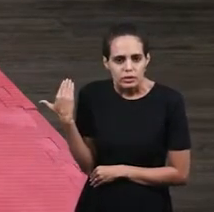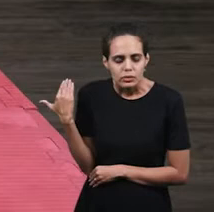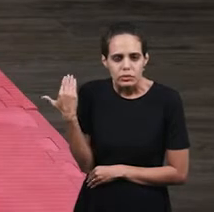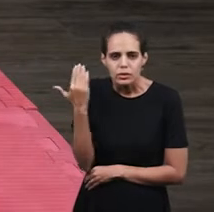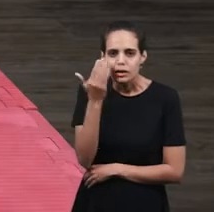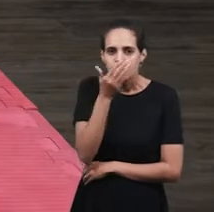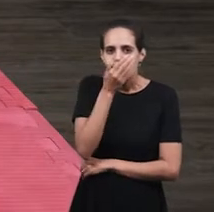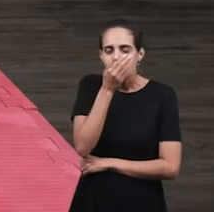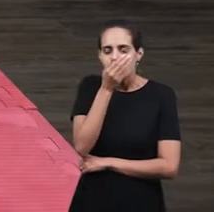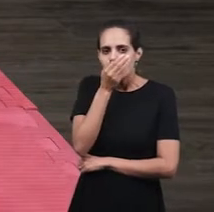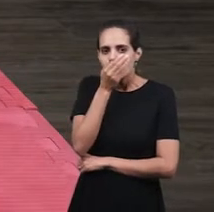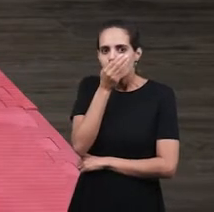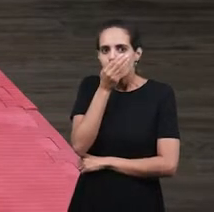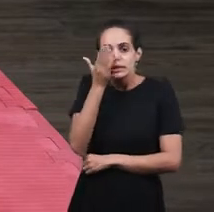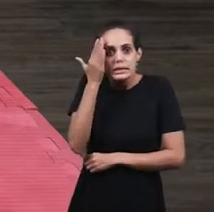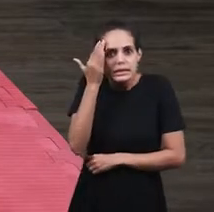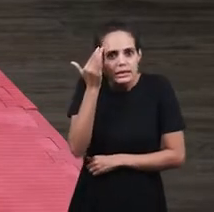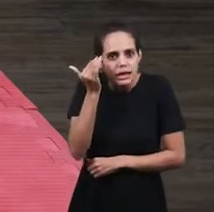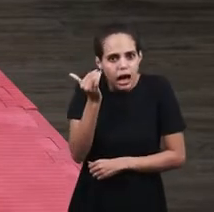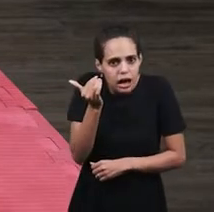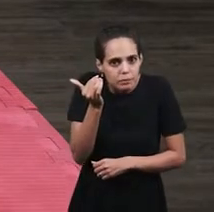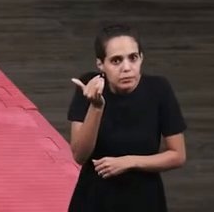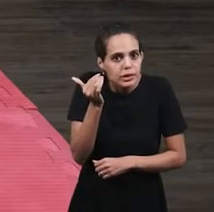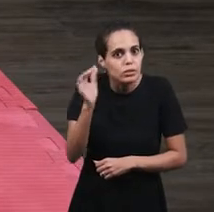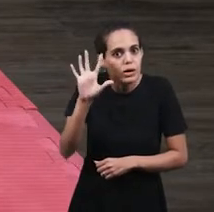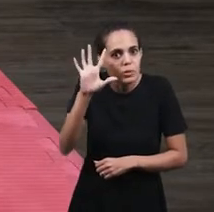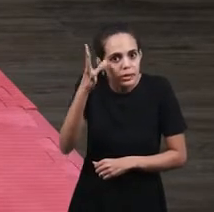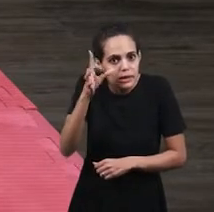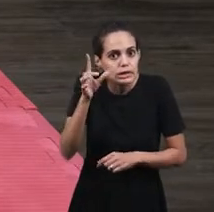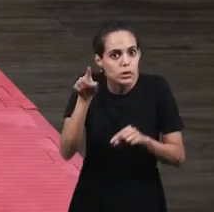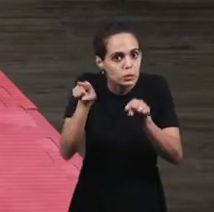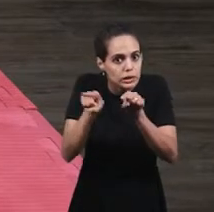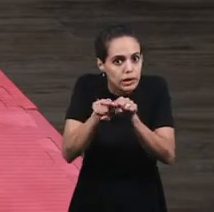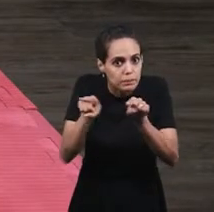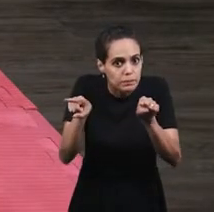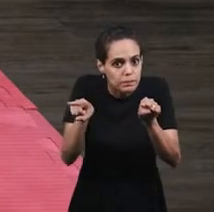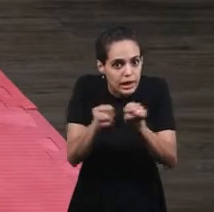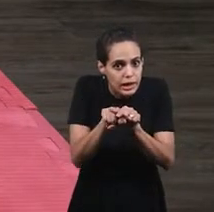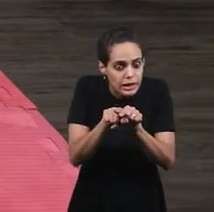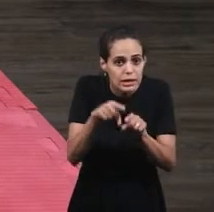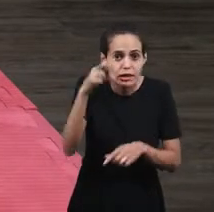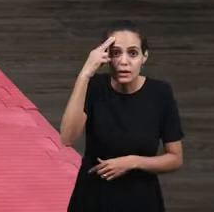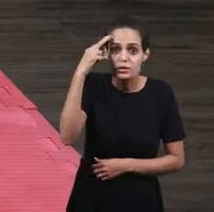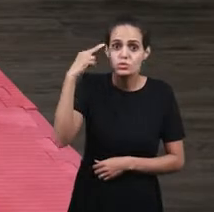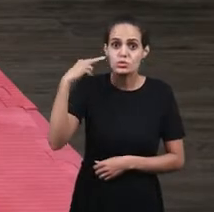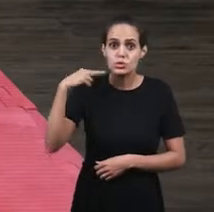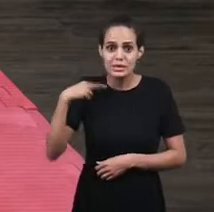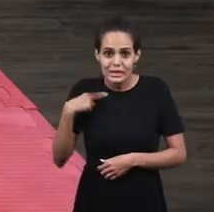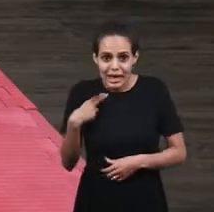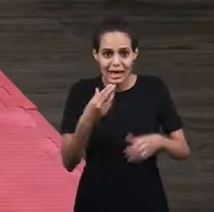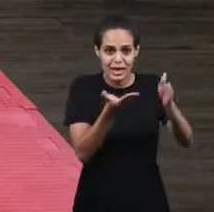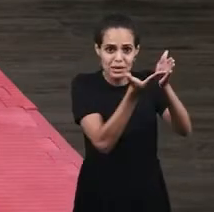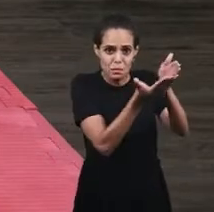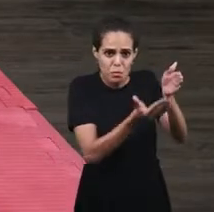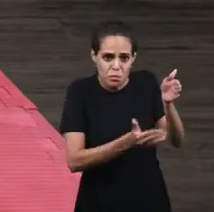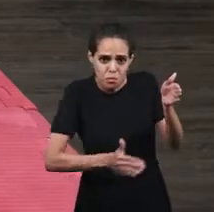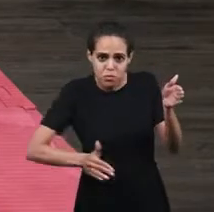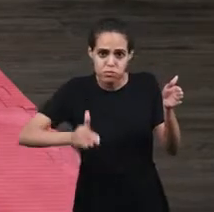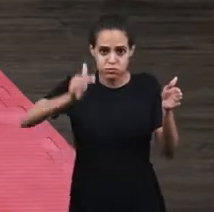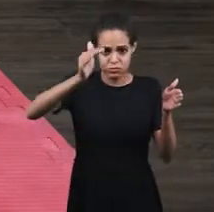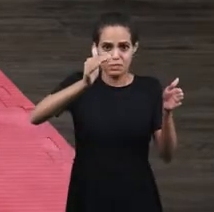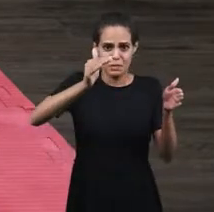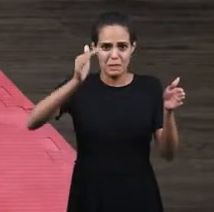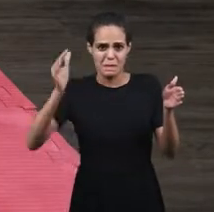estaba muerto. ¿Y saben qué más, niños? Ellos colocaron a José en un pozo,